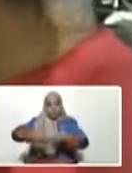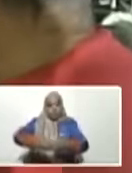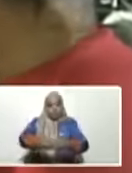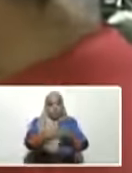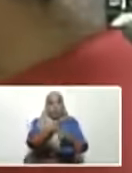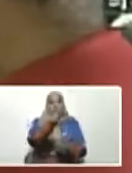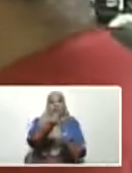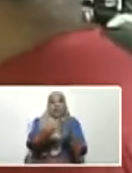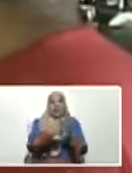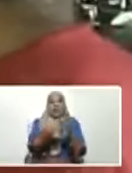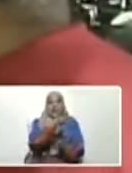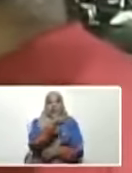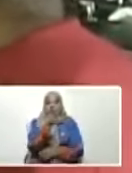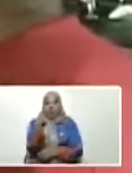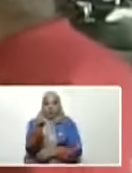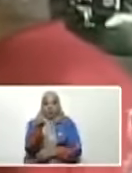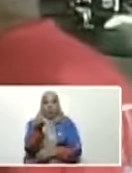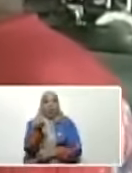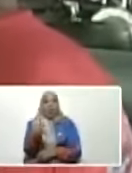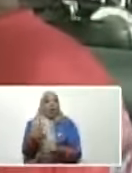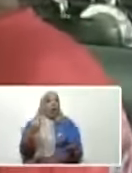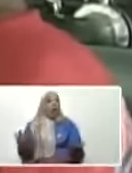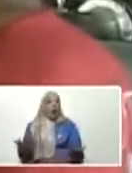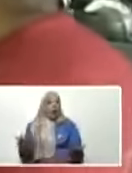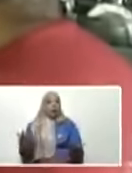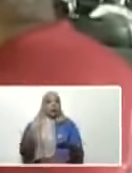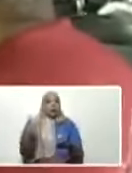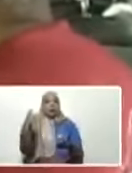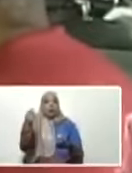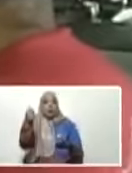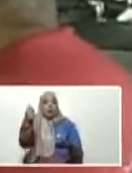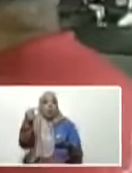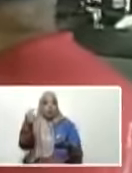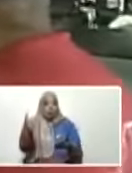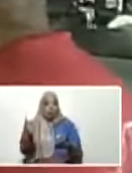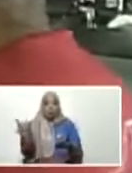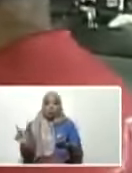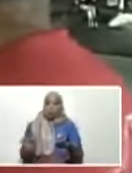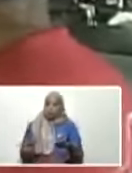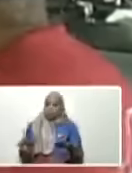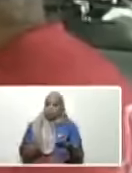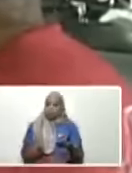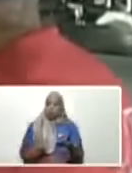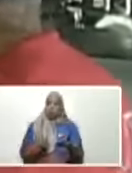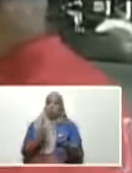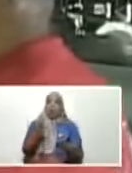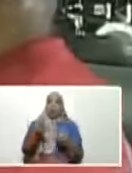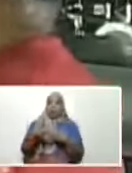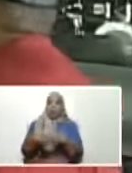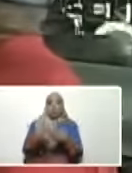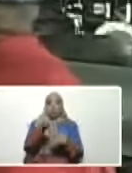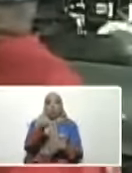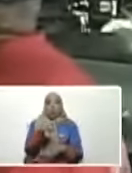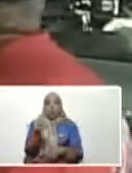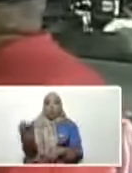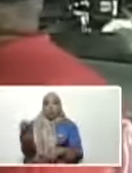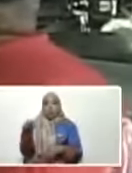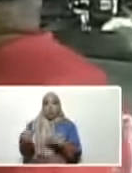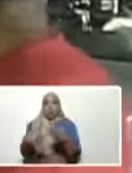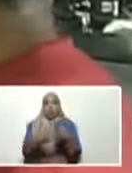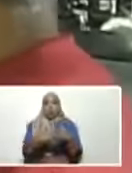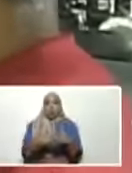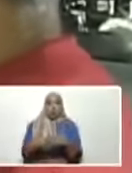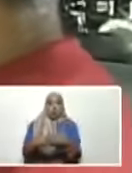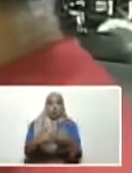100. Podemos decir que es poco, pero son 100 buques que desde esta producción hemos enviado a los Estados